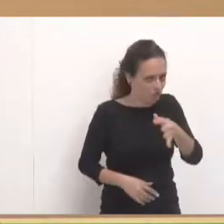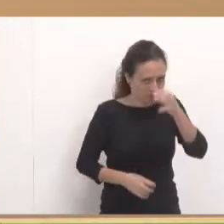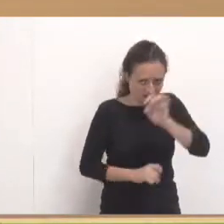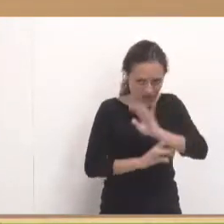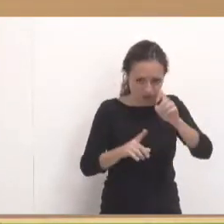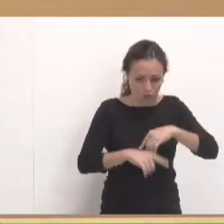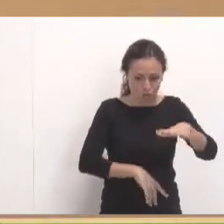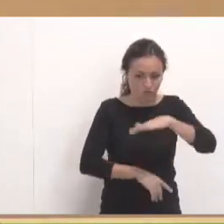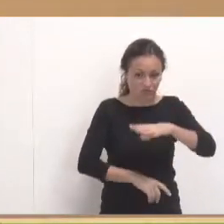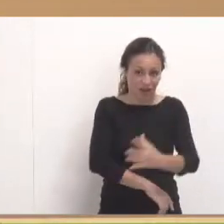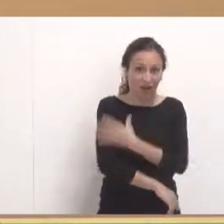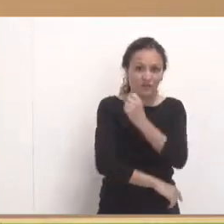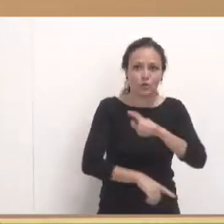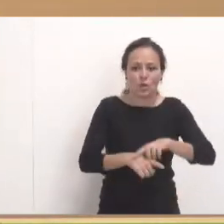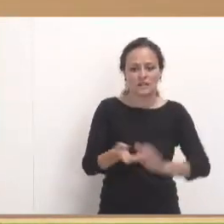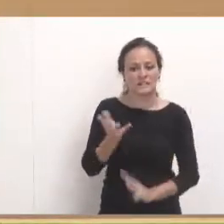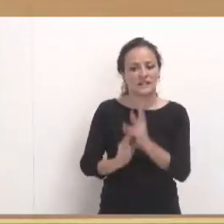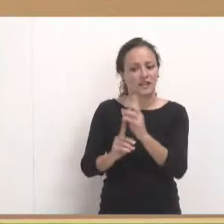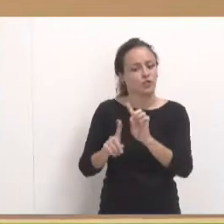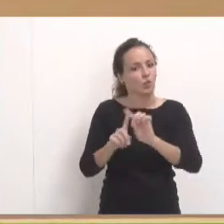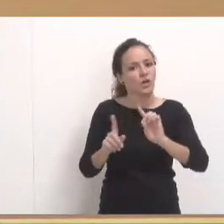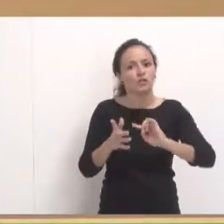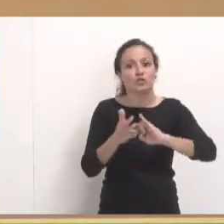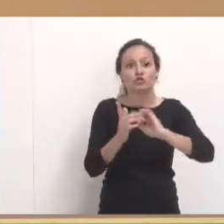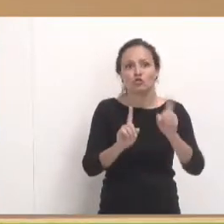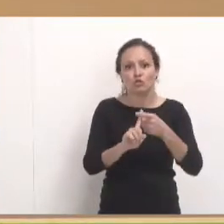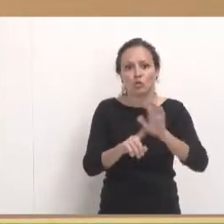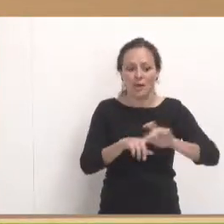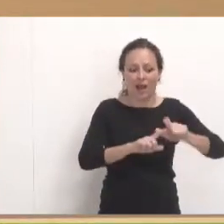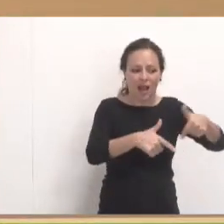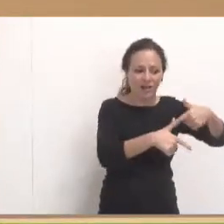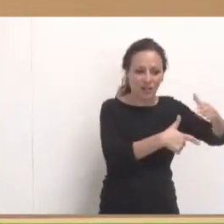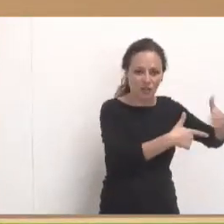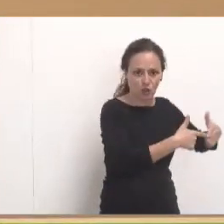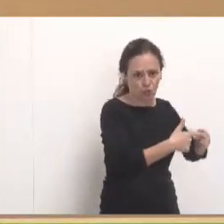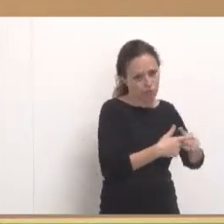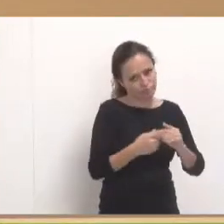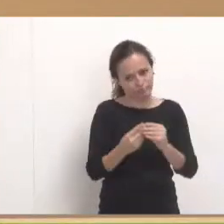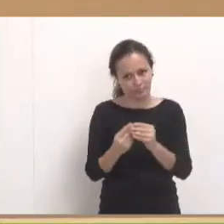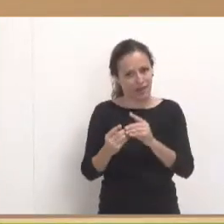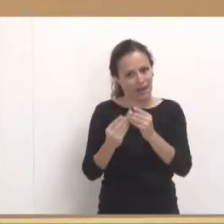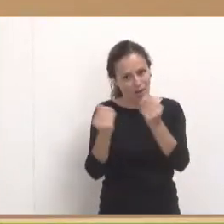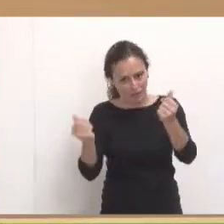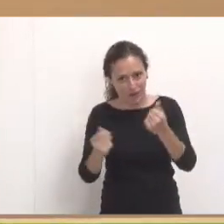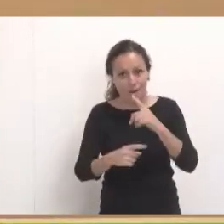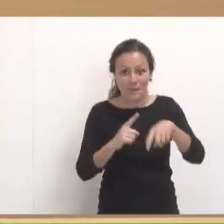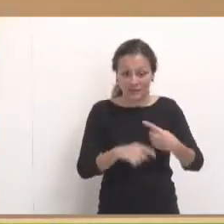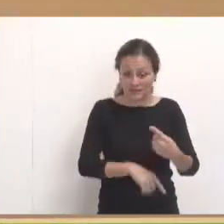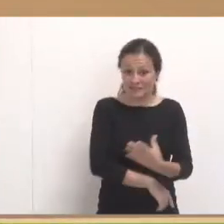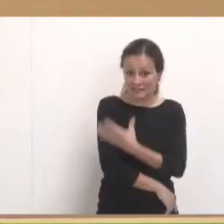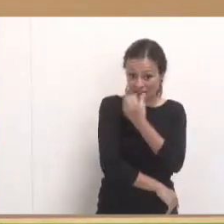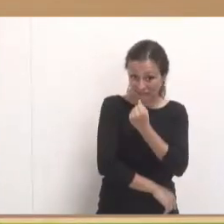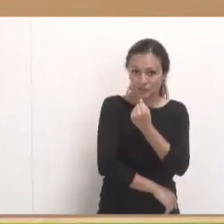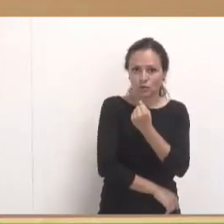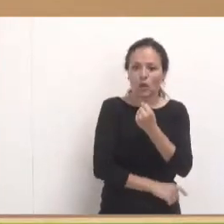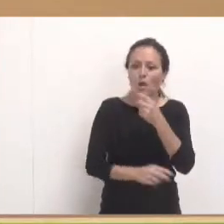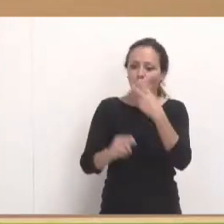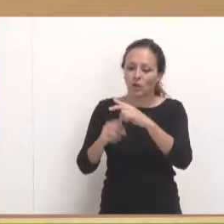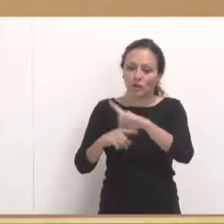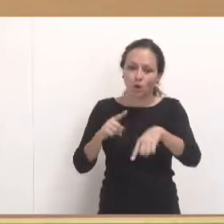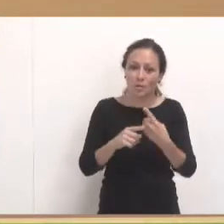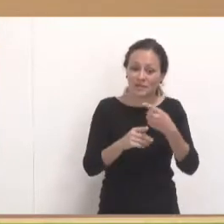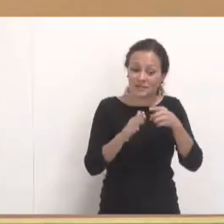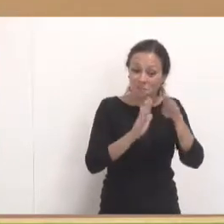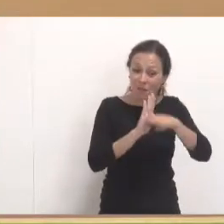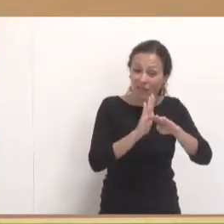a la incineración como método para resolver la gestión insular de los residuos, asumiendo el compromiso institucional de desplegar todas las políticas y todas las medidas